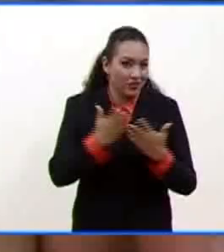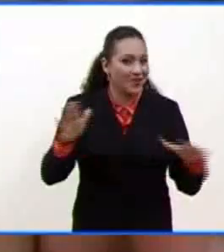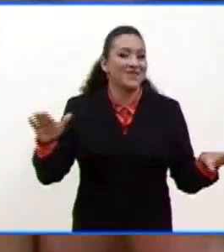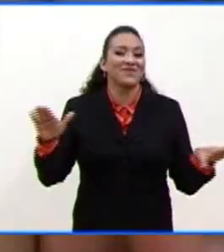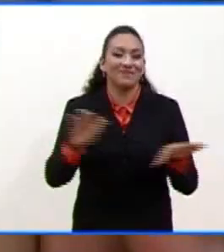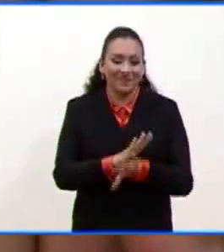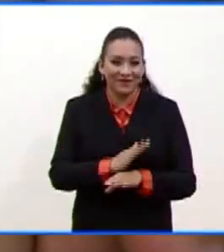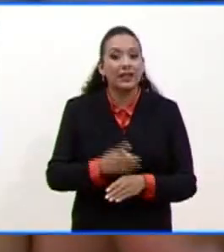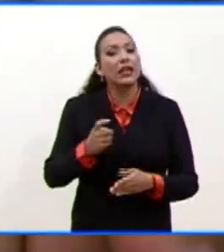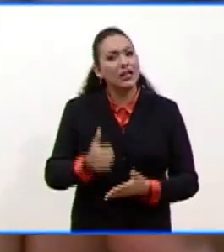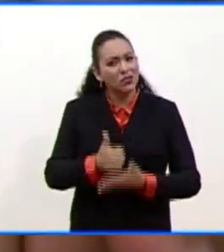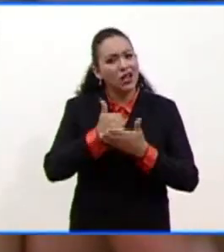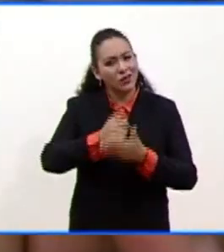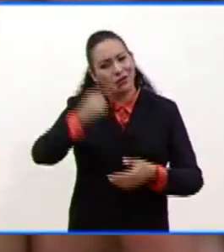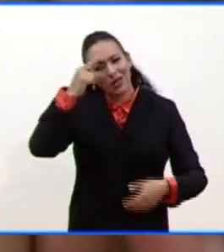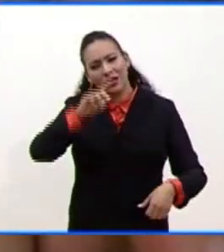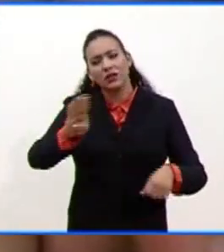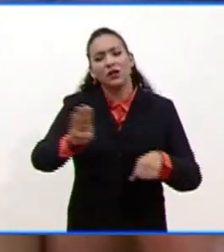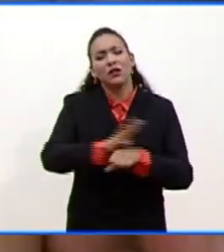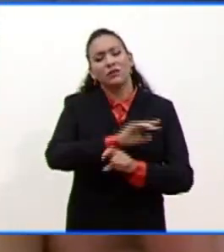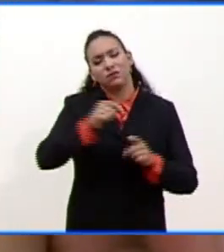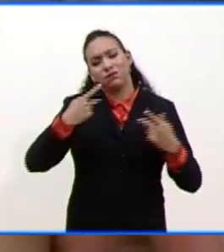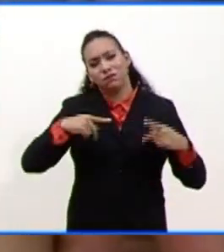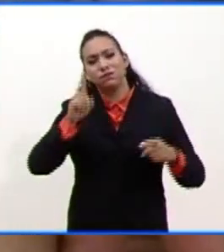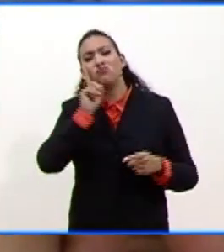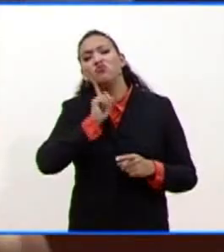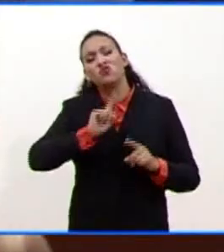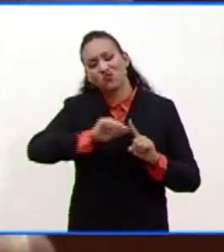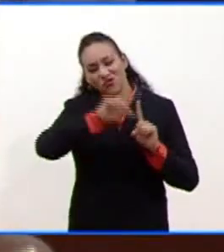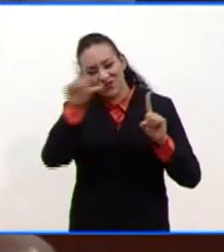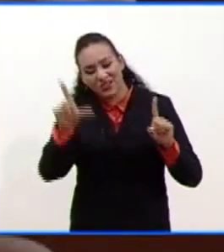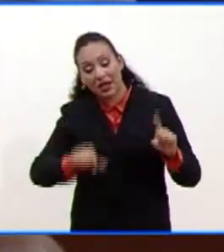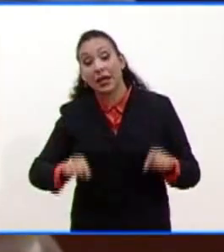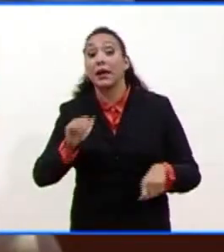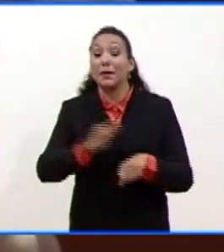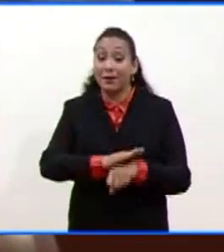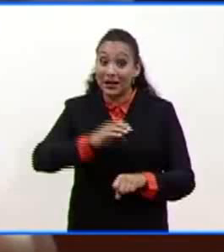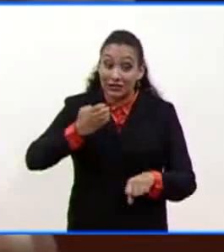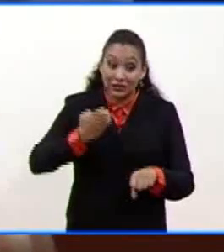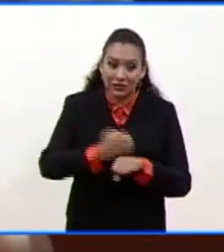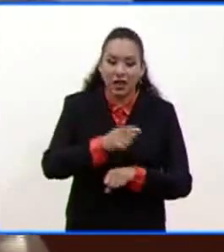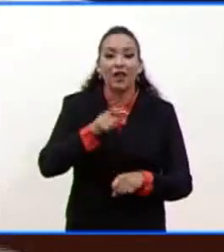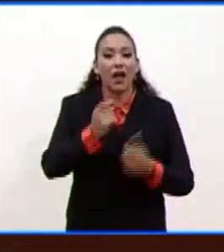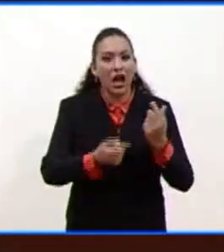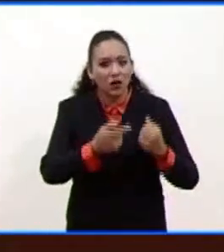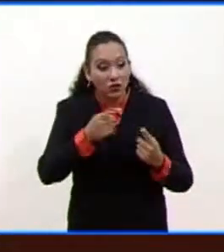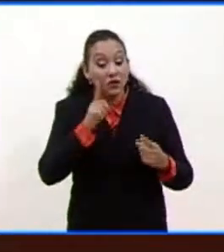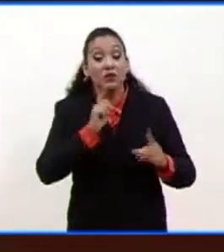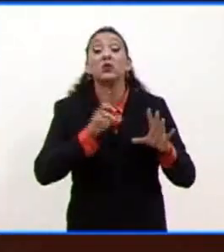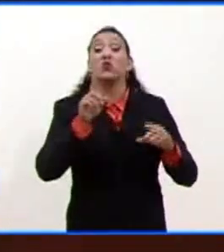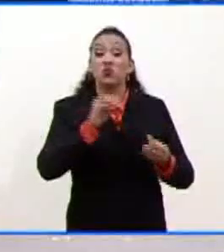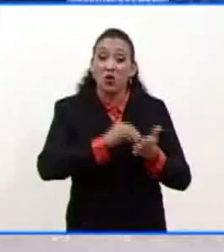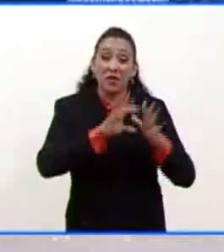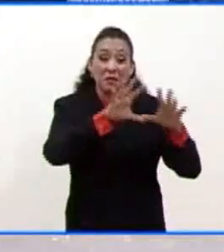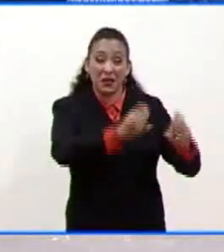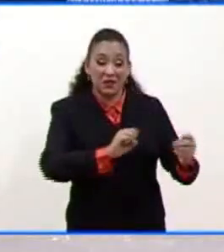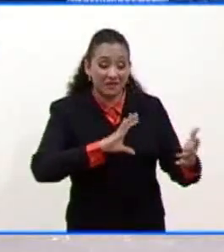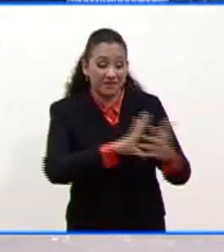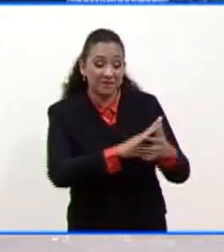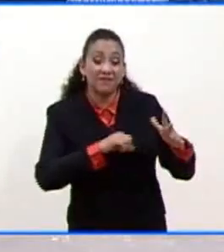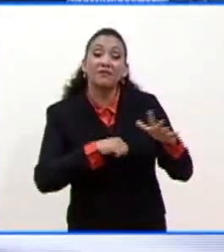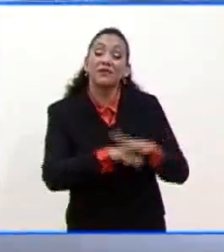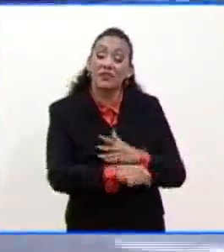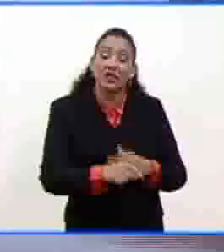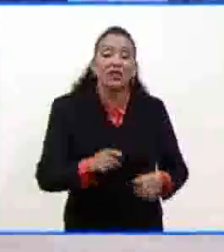de avanzada ayudará a todo el país, pero en especial a los estados donde la criminalización persiste, a que las personas puedan acceder